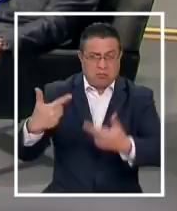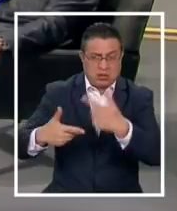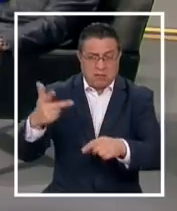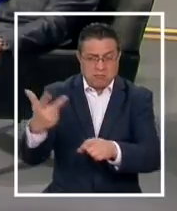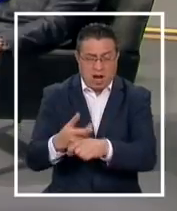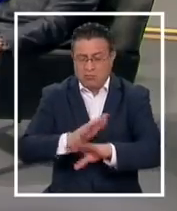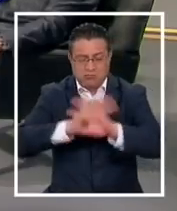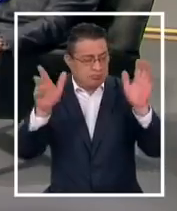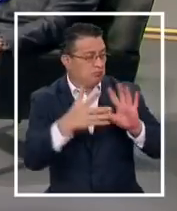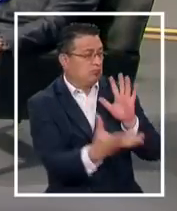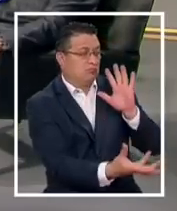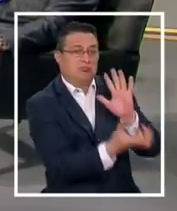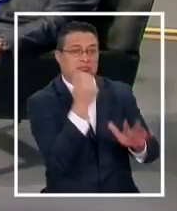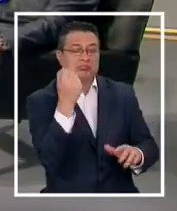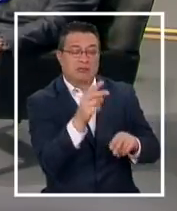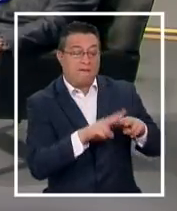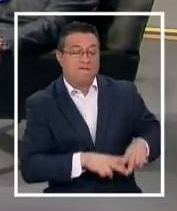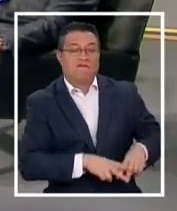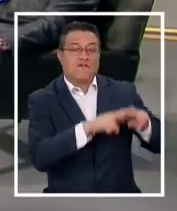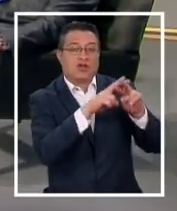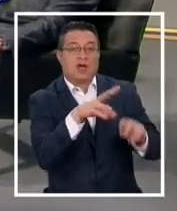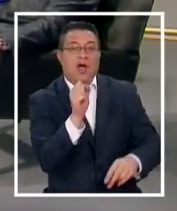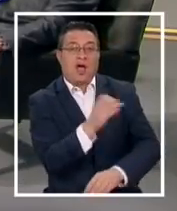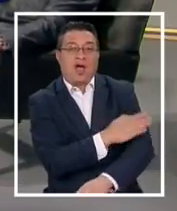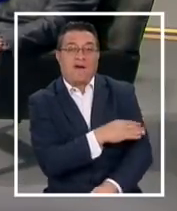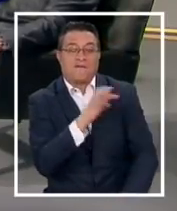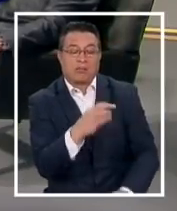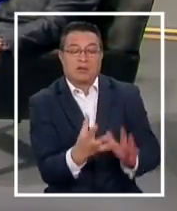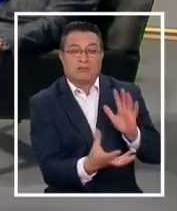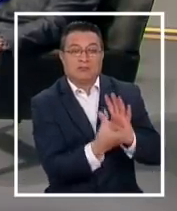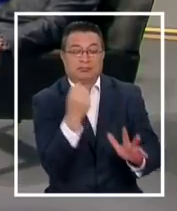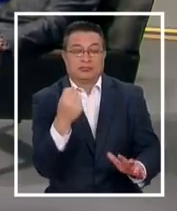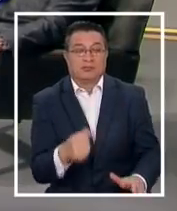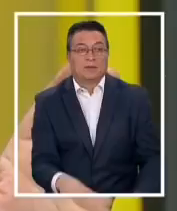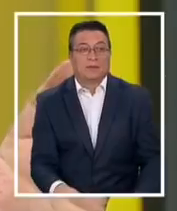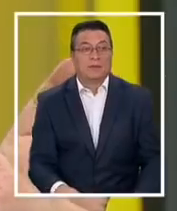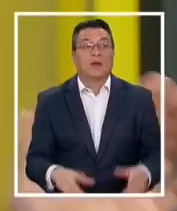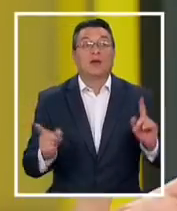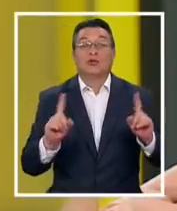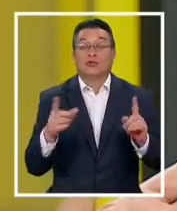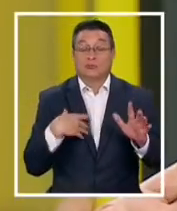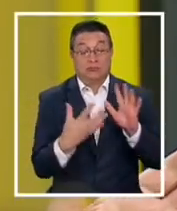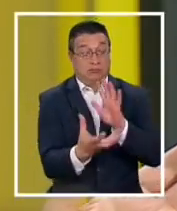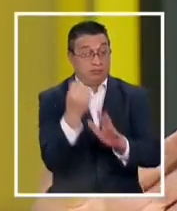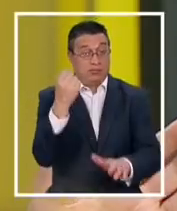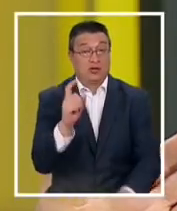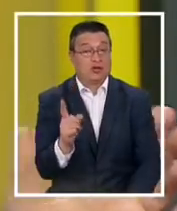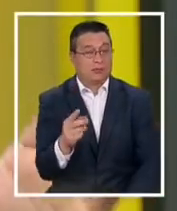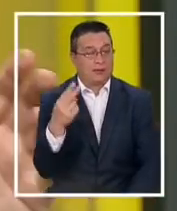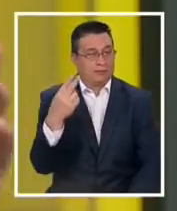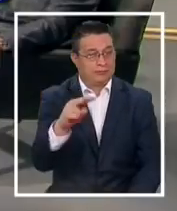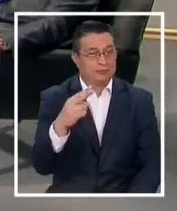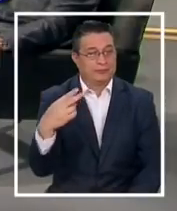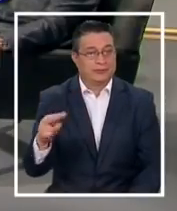política... quitarle los fondos de las cuentas individuales a las personas. Nadie se los quita porque son de ellos.